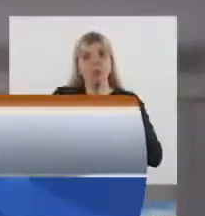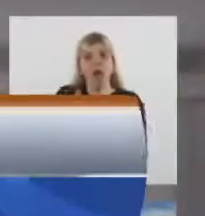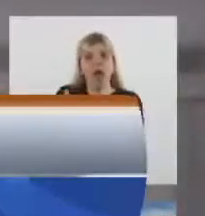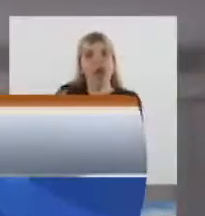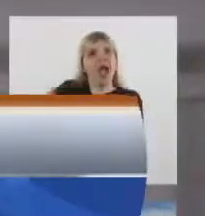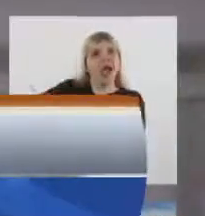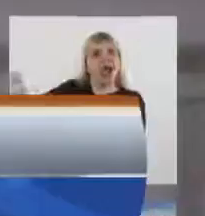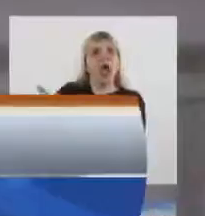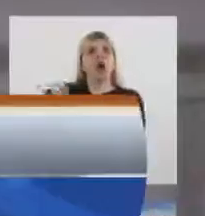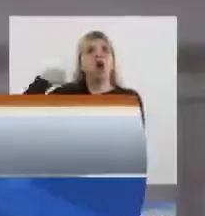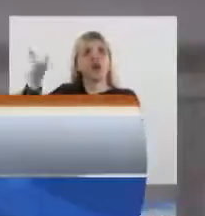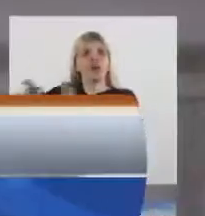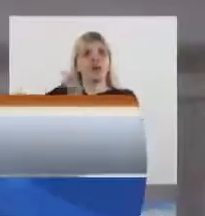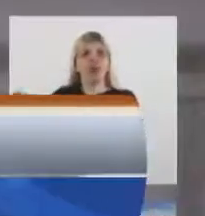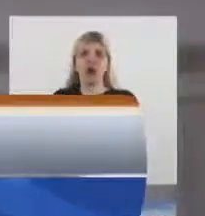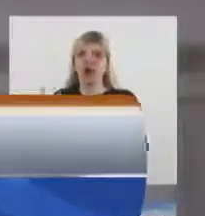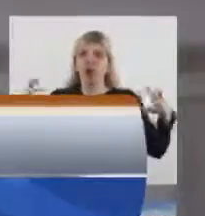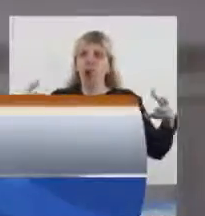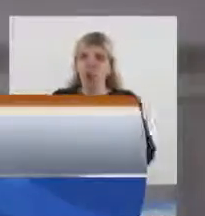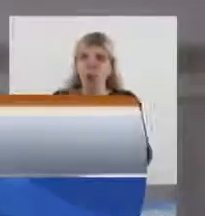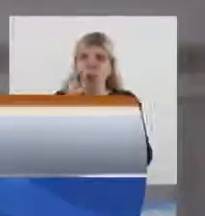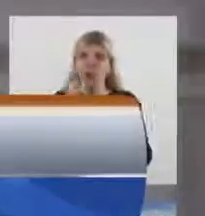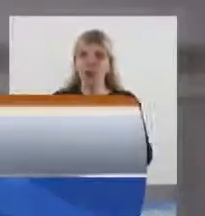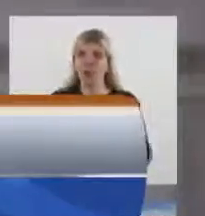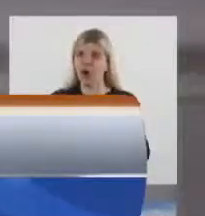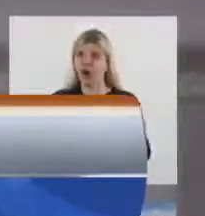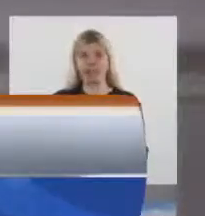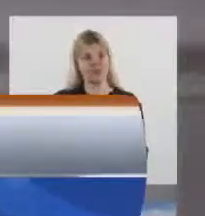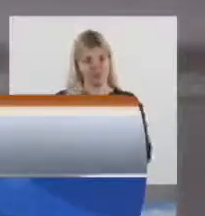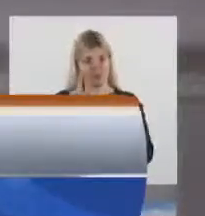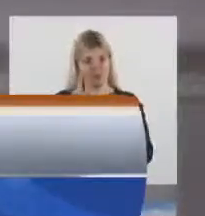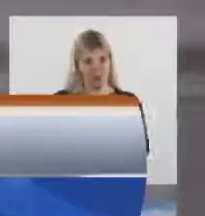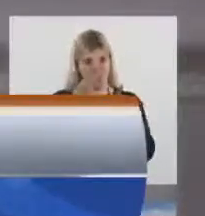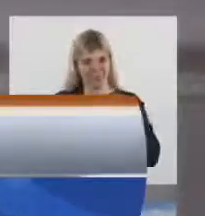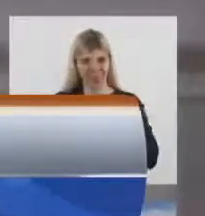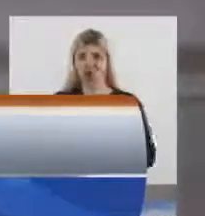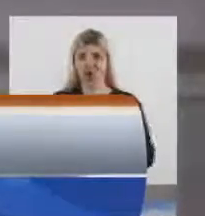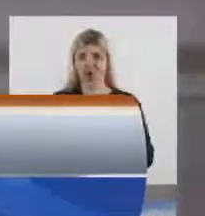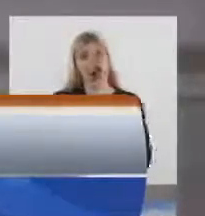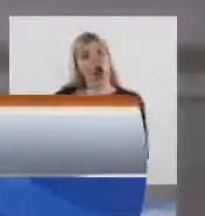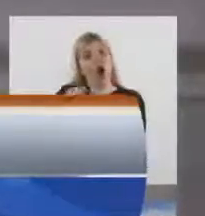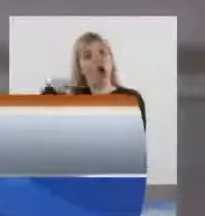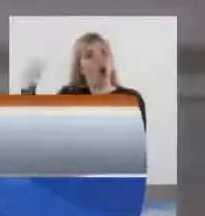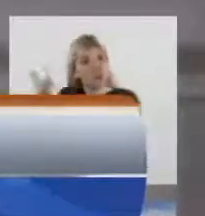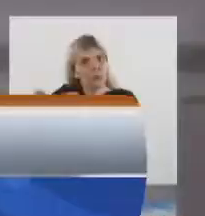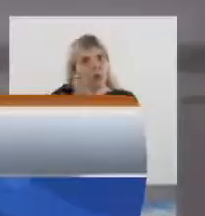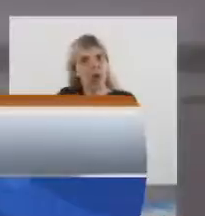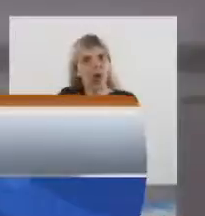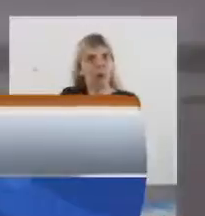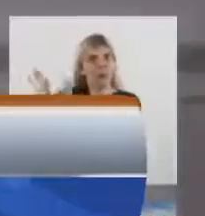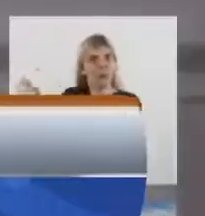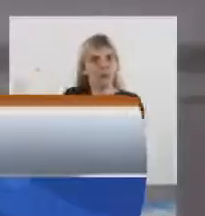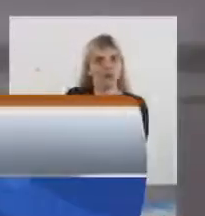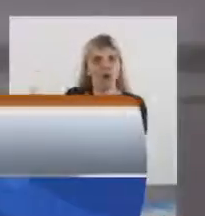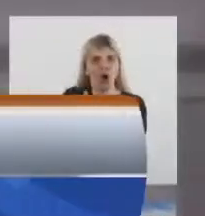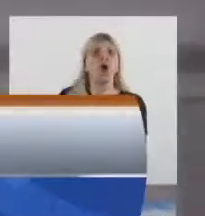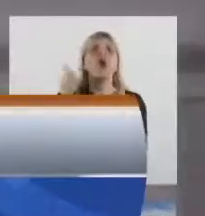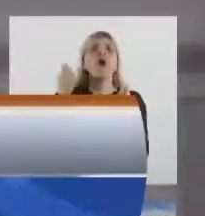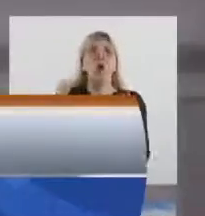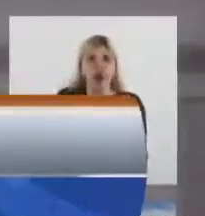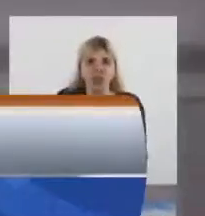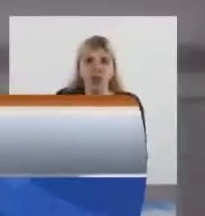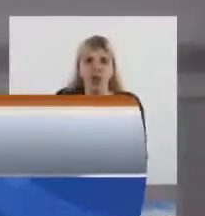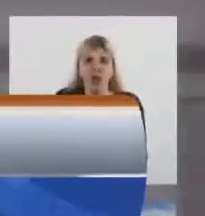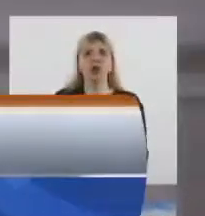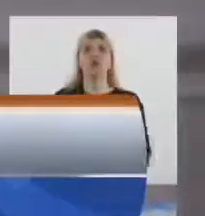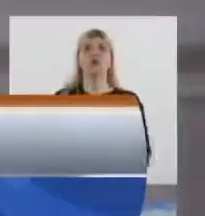no los grupos de riesgo ni lo que usted acaba de mencionar y al ministro ginés si van